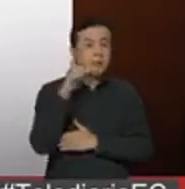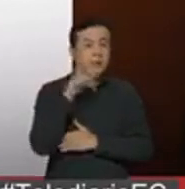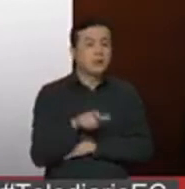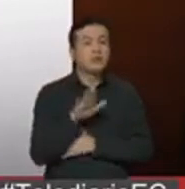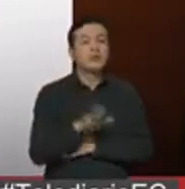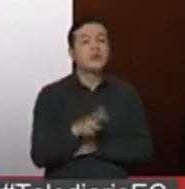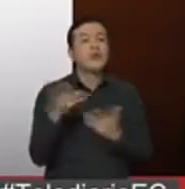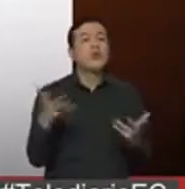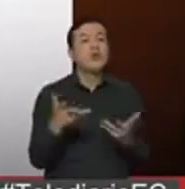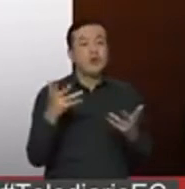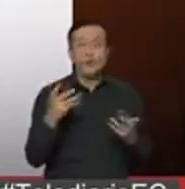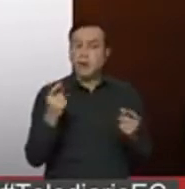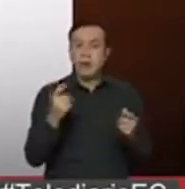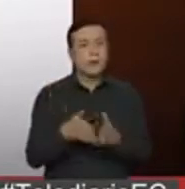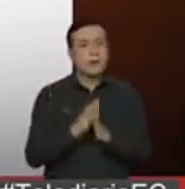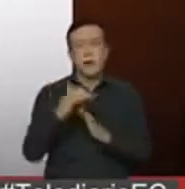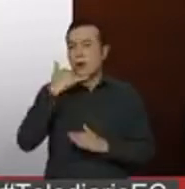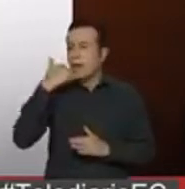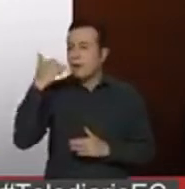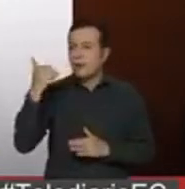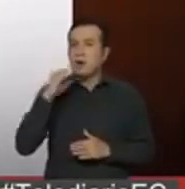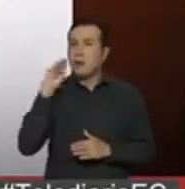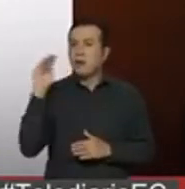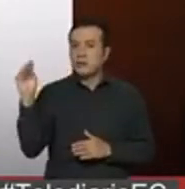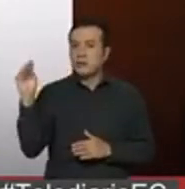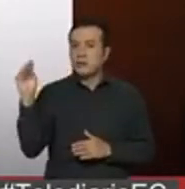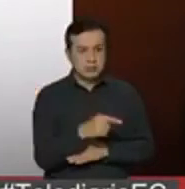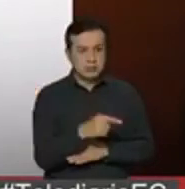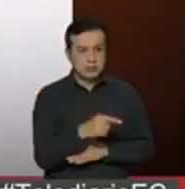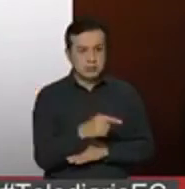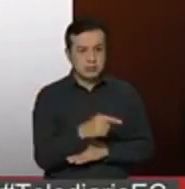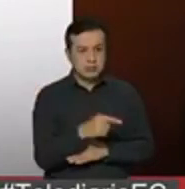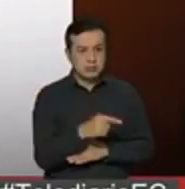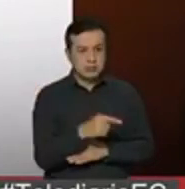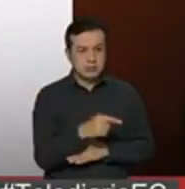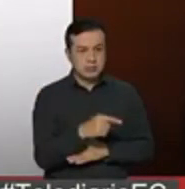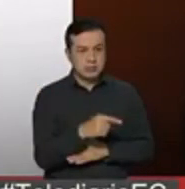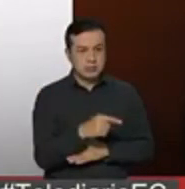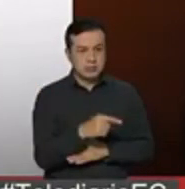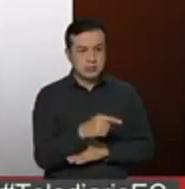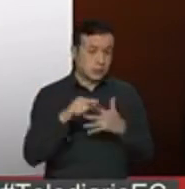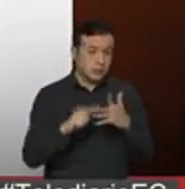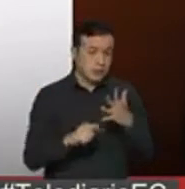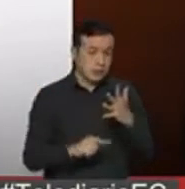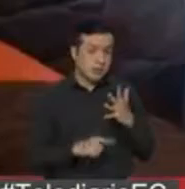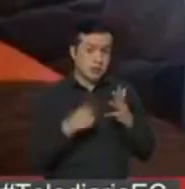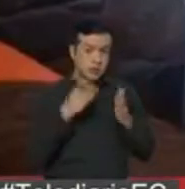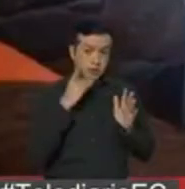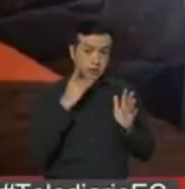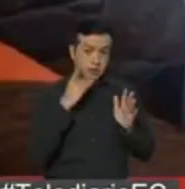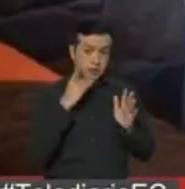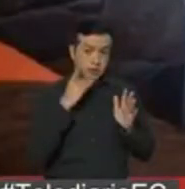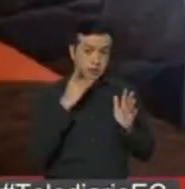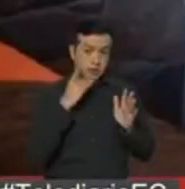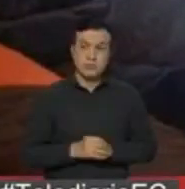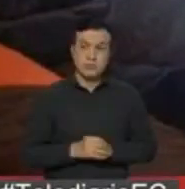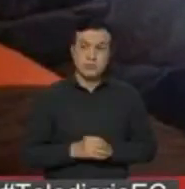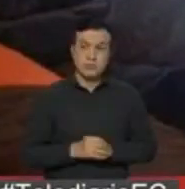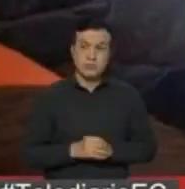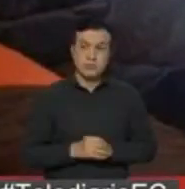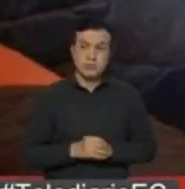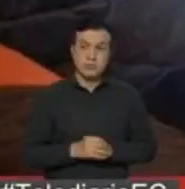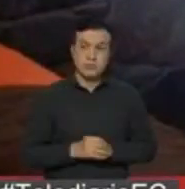víctima para que puedan pedir ayuda en su nombre. También existen otros mecanismos de denuncia. Existen 2 líneas